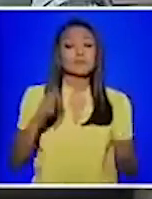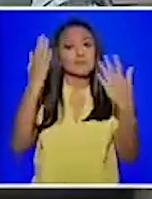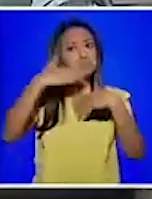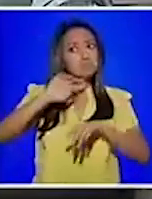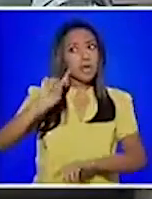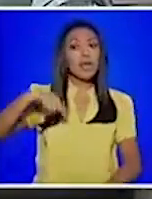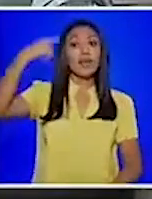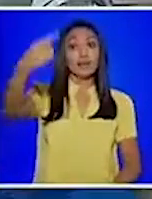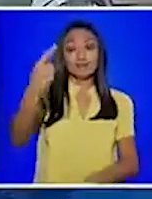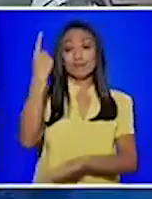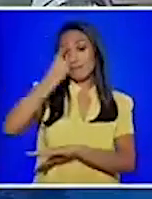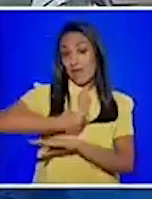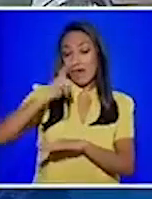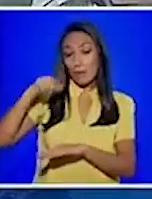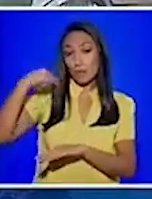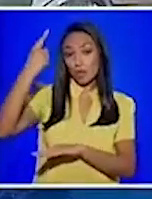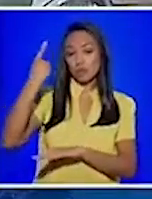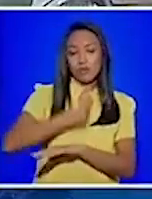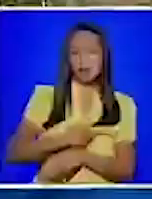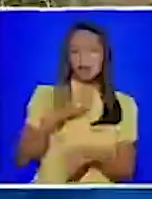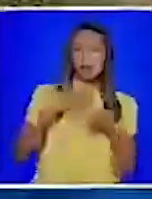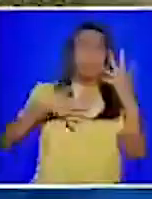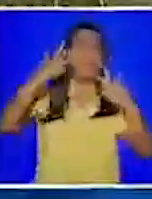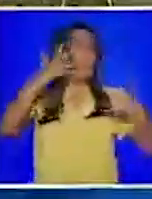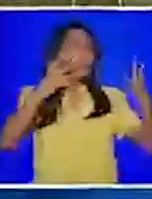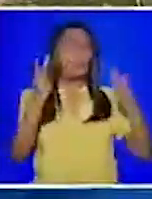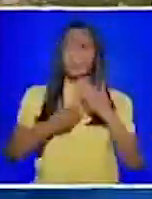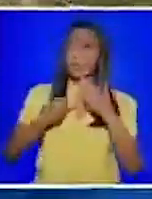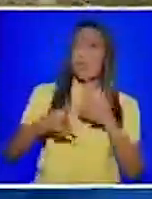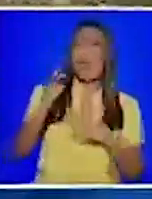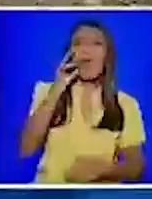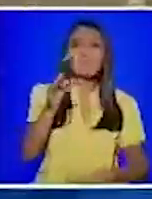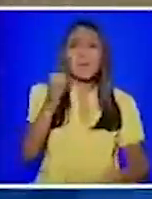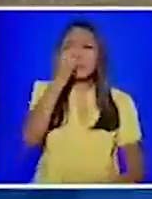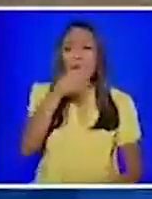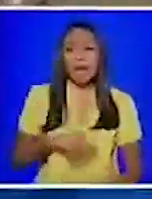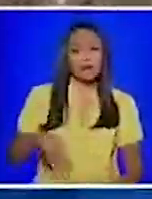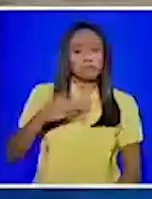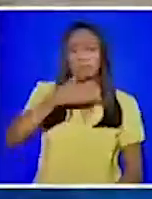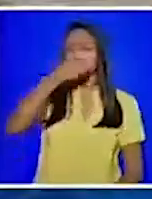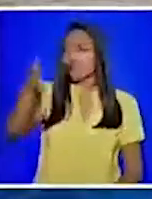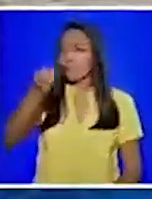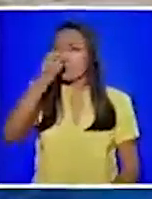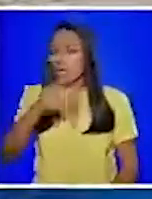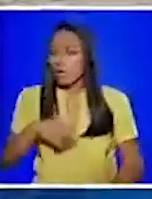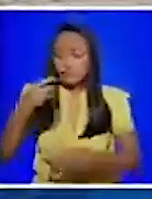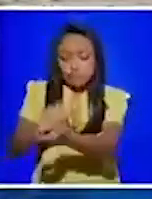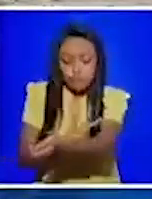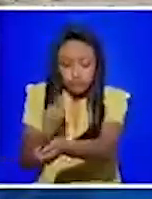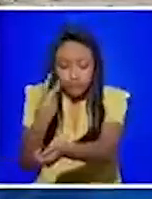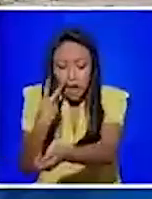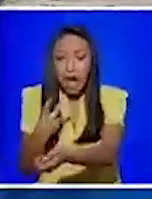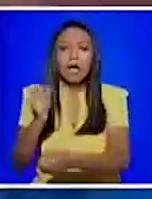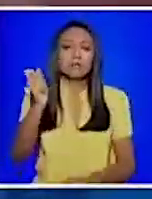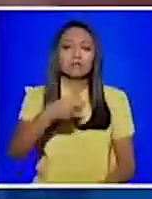día a realizarnos unos exámenes médicos a ver qué es lo que estaba en nuestra sangre y efectiva entera escopolamina